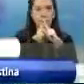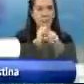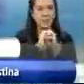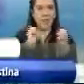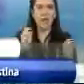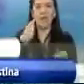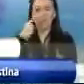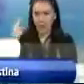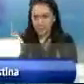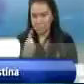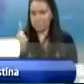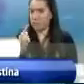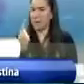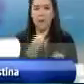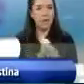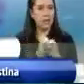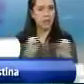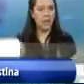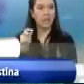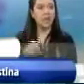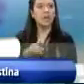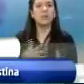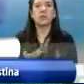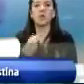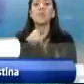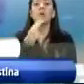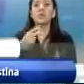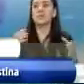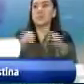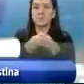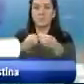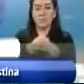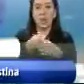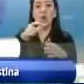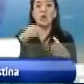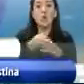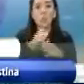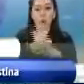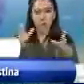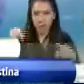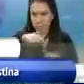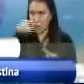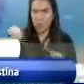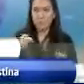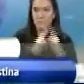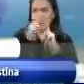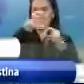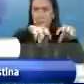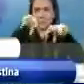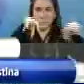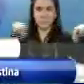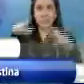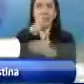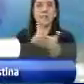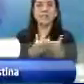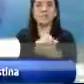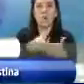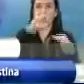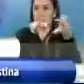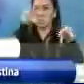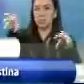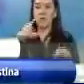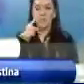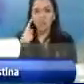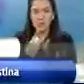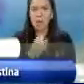de la familia Sicavisa Molina, el apoyo de Voces por Cristina y de los esfuerzos de la Fundación Sobrevivientes y la Fiscalía. No